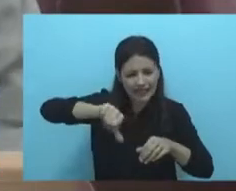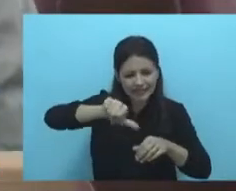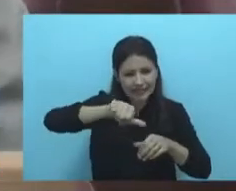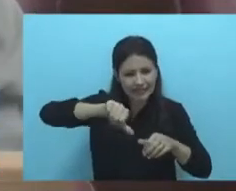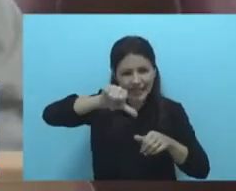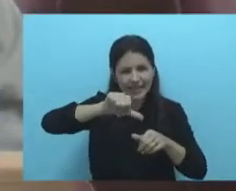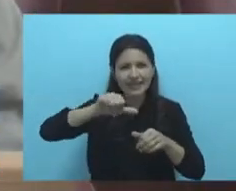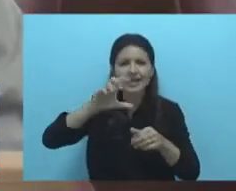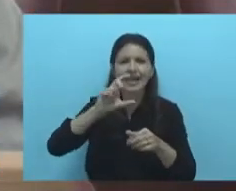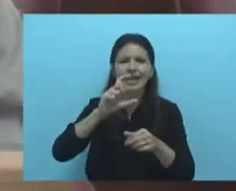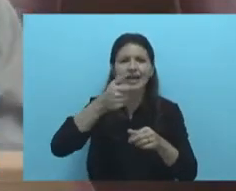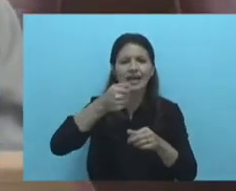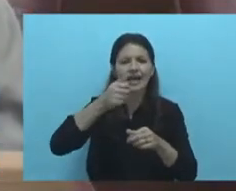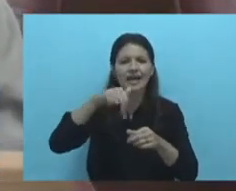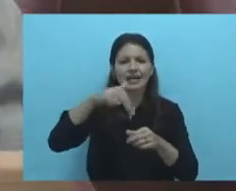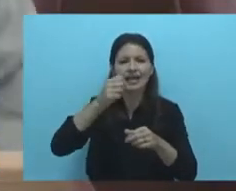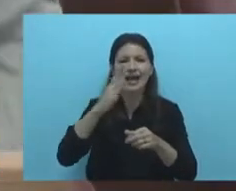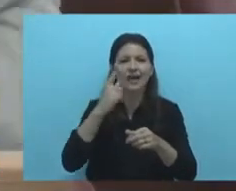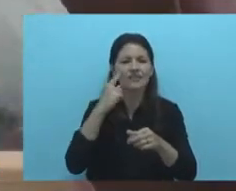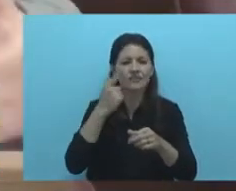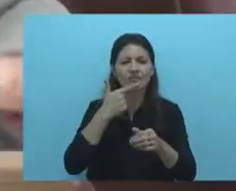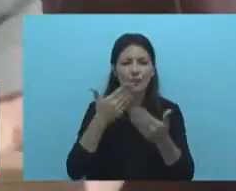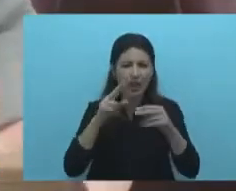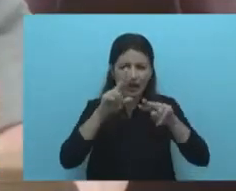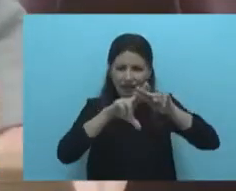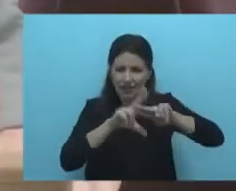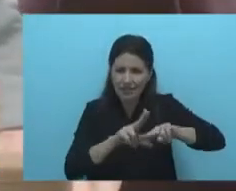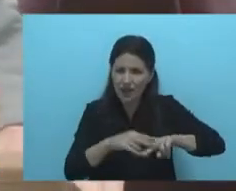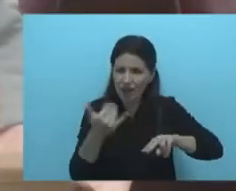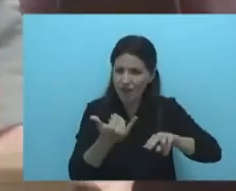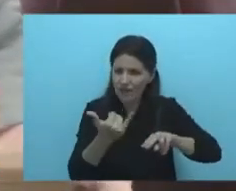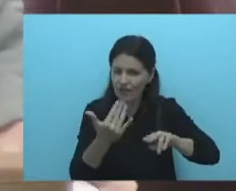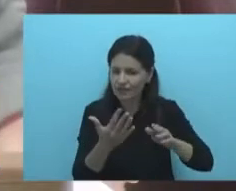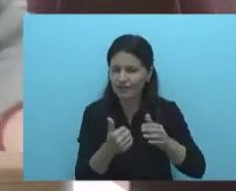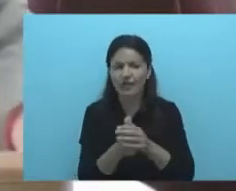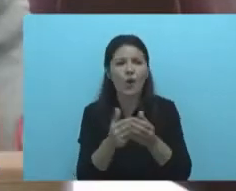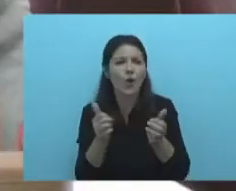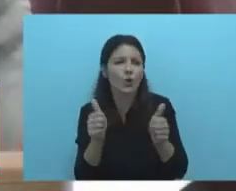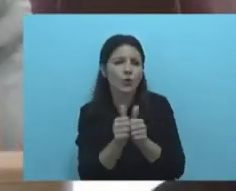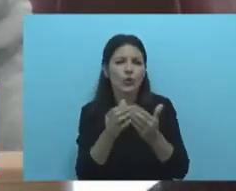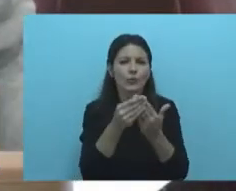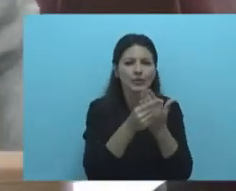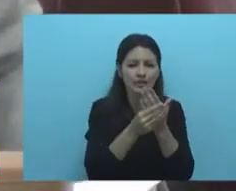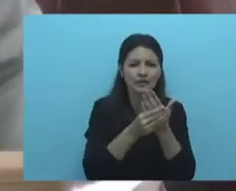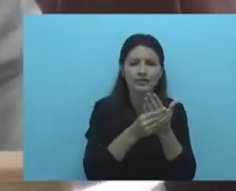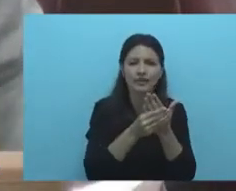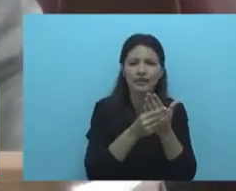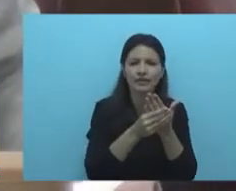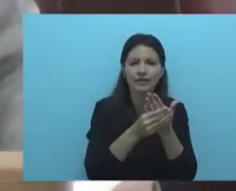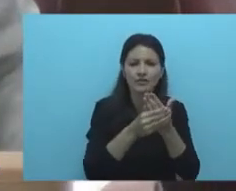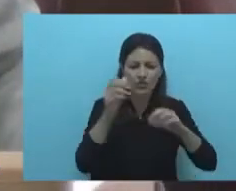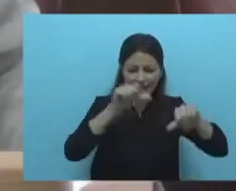fines medicinales y terapéuticos, que lo hace entre el Ministerio de la Producción, Ciencia y Tecnología, el Laboratorio